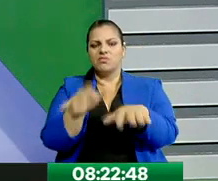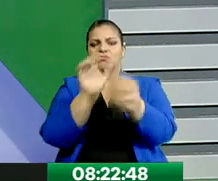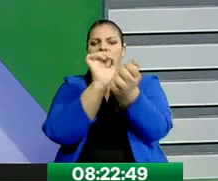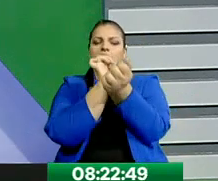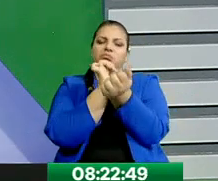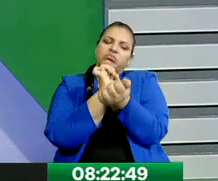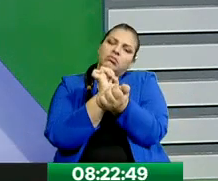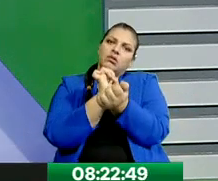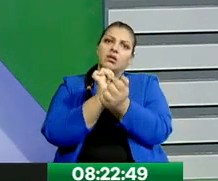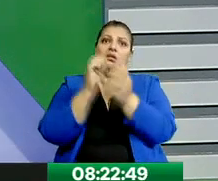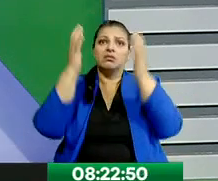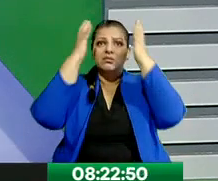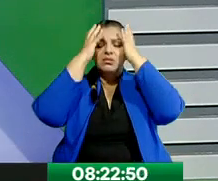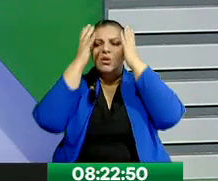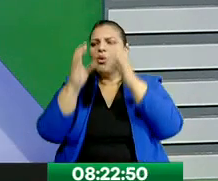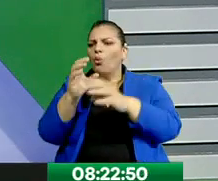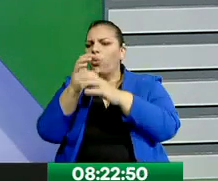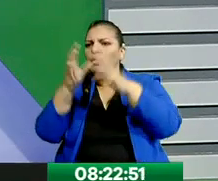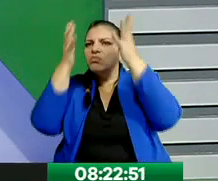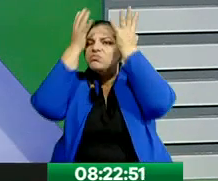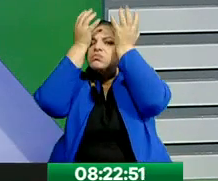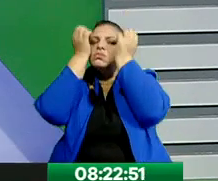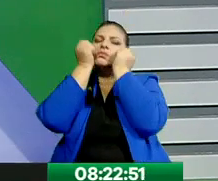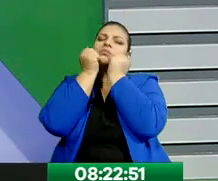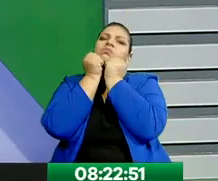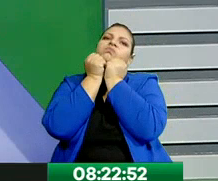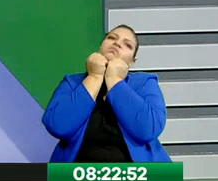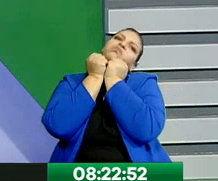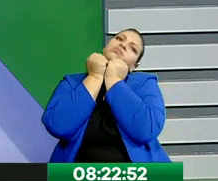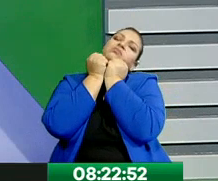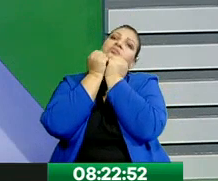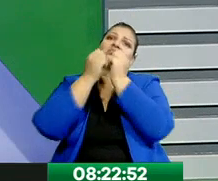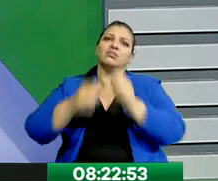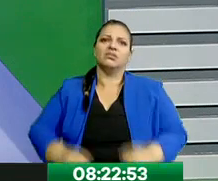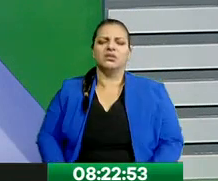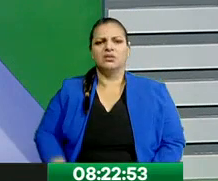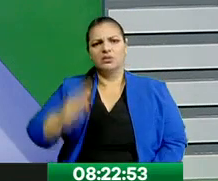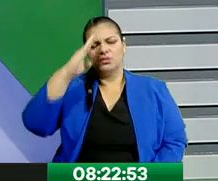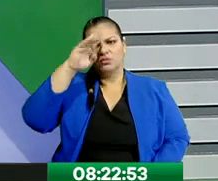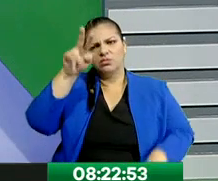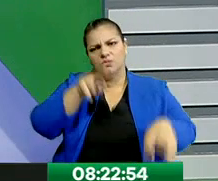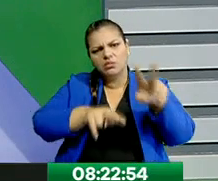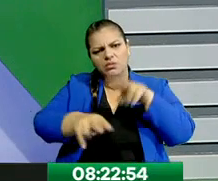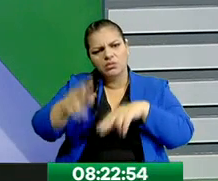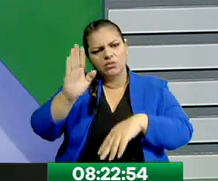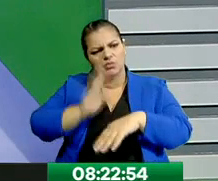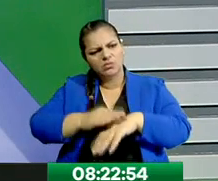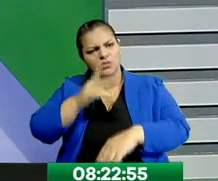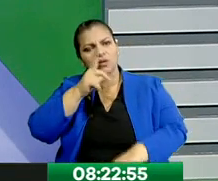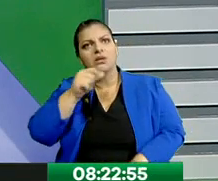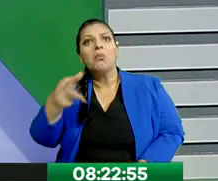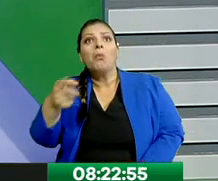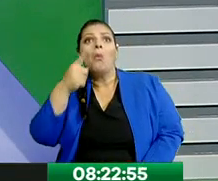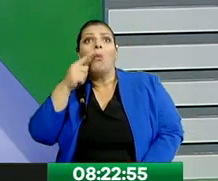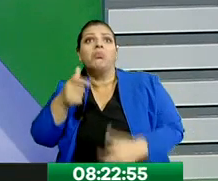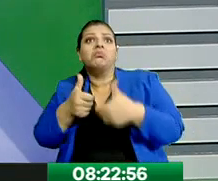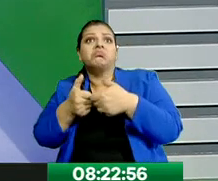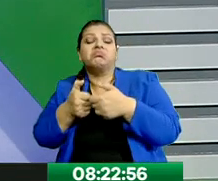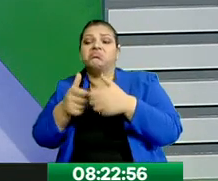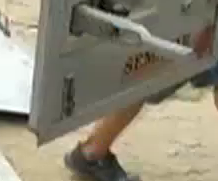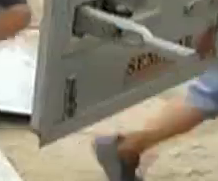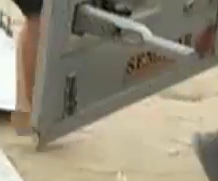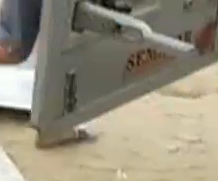Nacional aisló a su expareja, también menor de edad, como el principal sospechoso de este crimen.